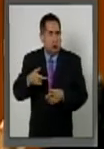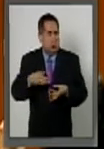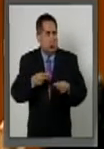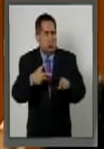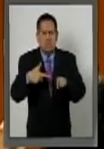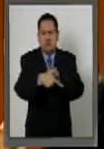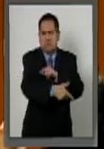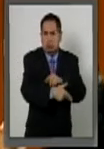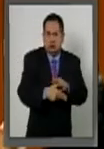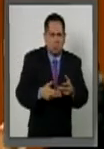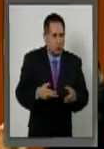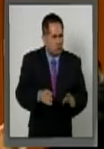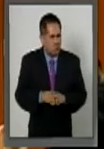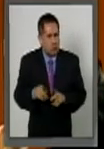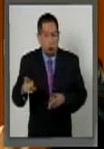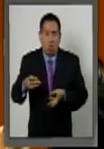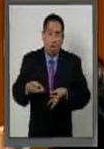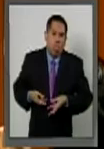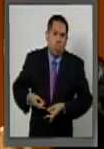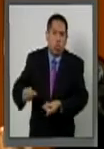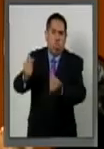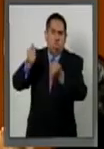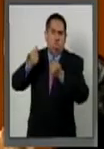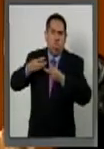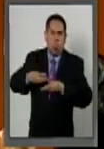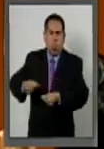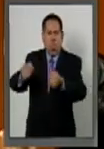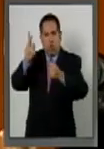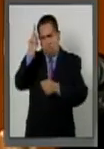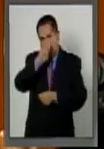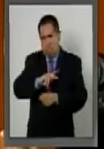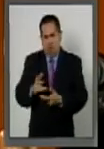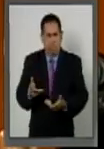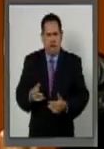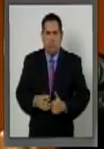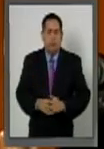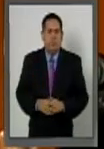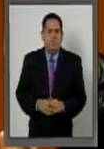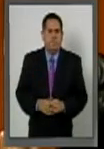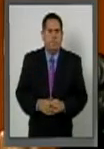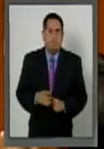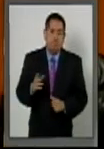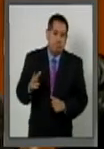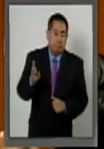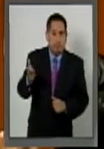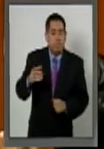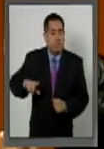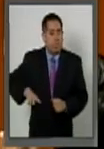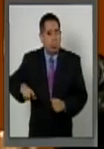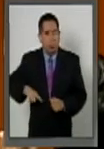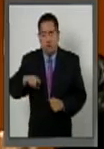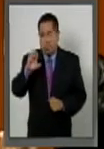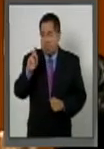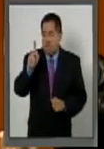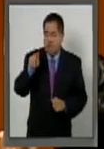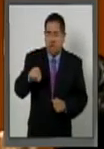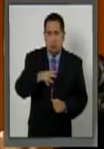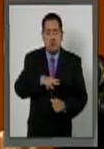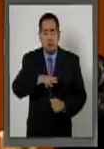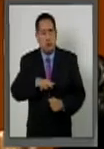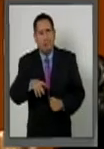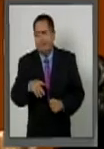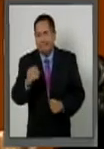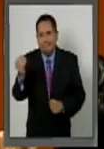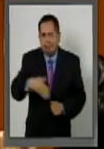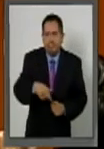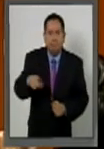el despilfarro del gasto público. Aunque el gobierno de Enrique Peña Nieto lo niegue, en